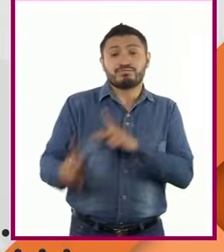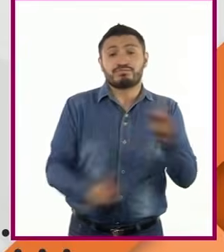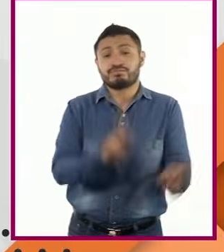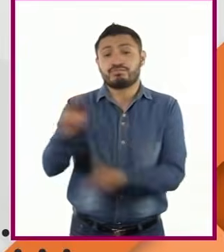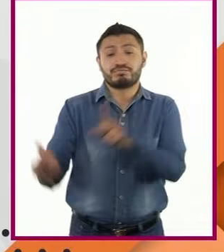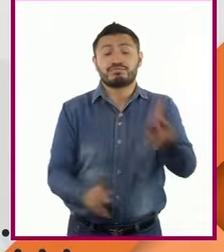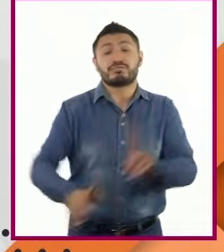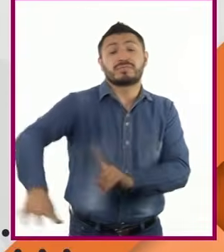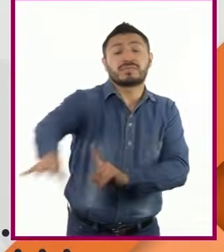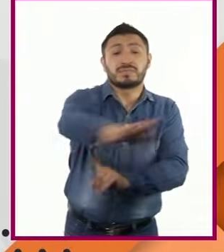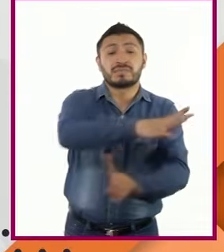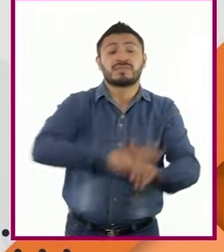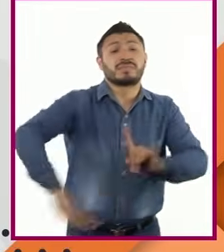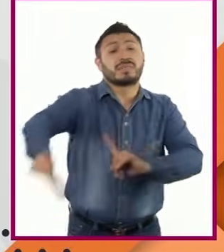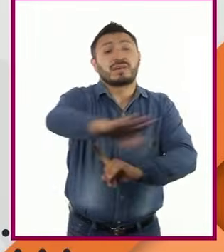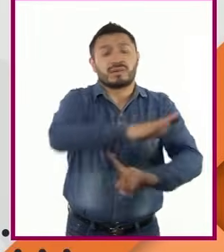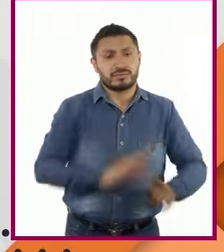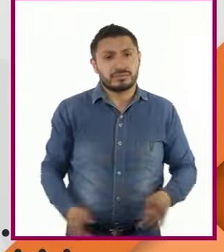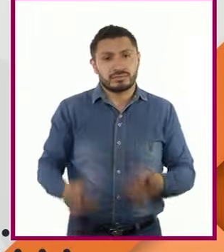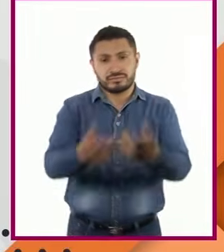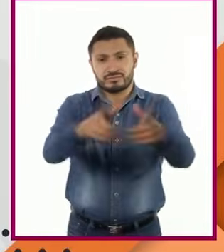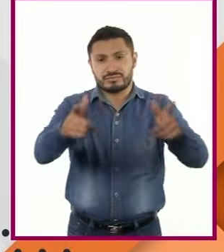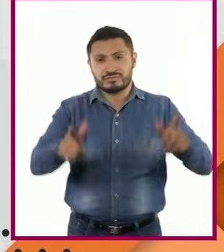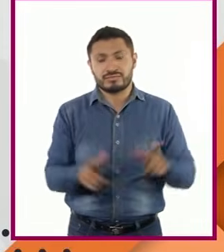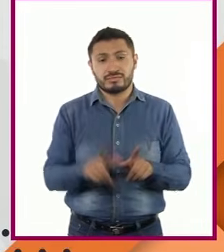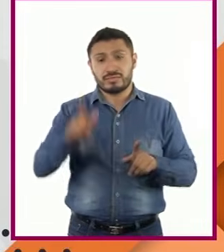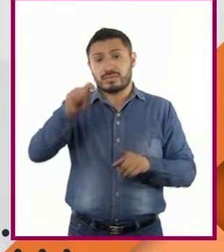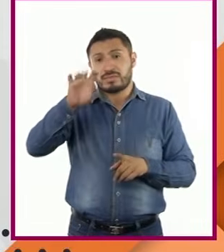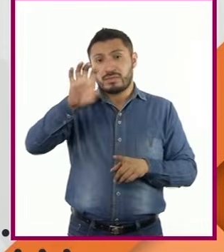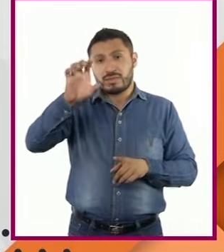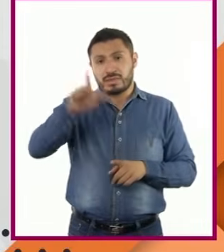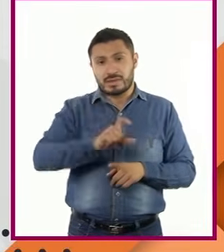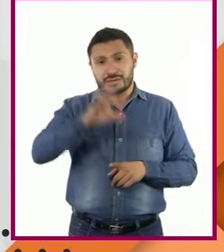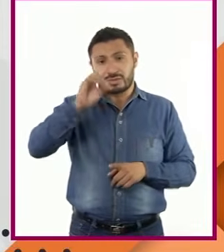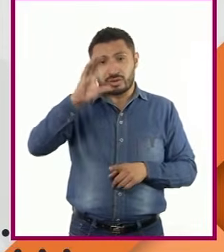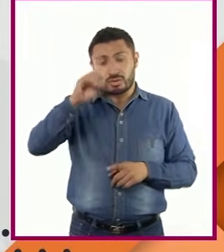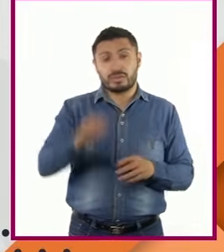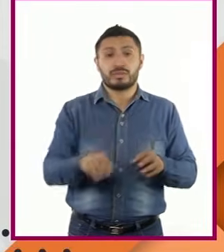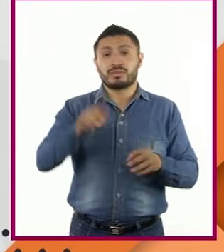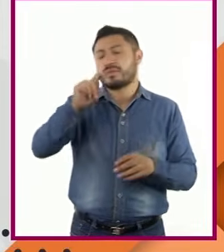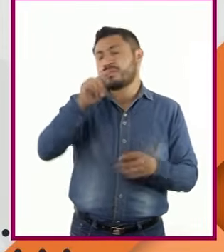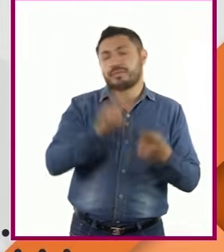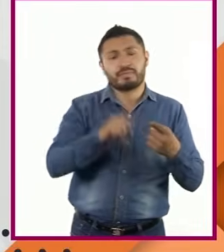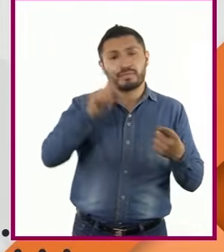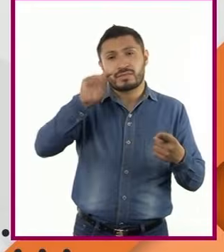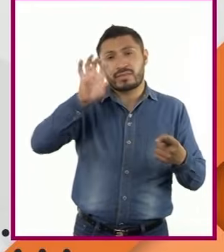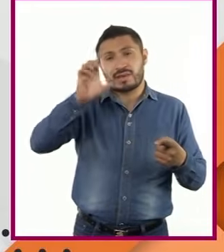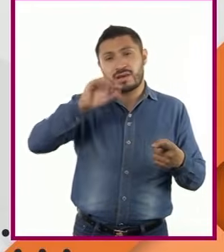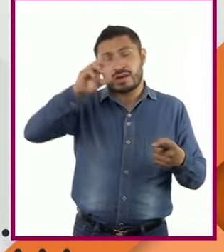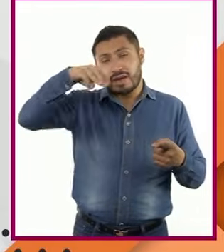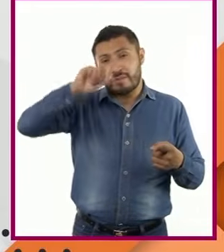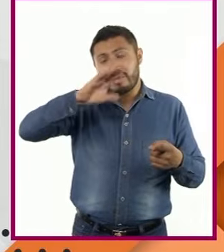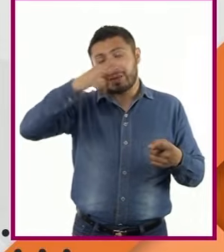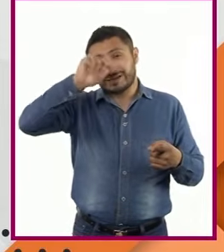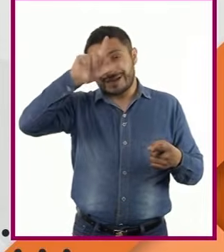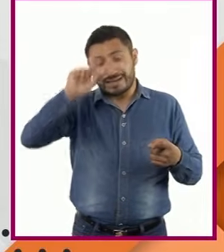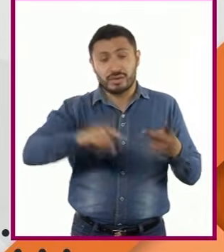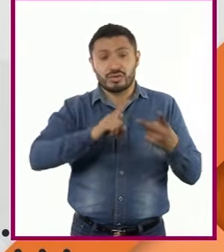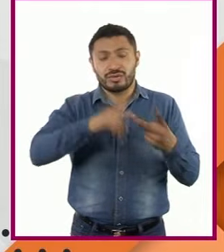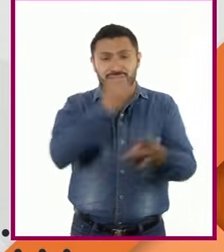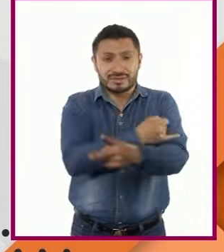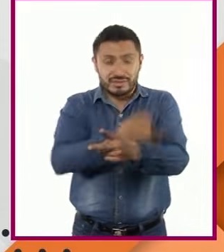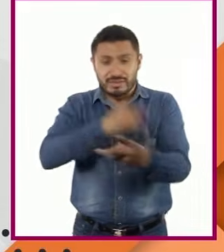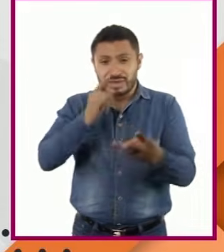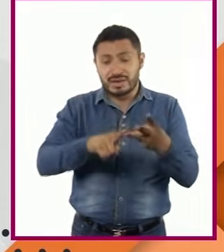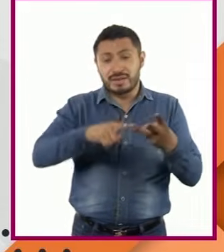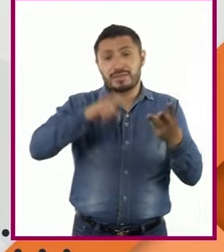poblaciones circundantes al lago de Texcoco, como Tecamachalco, Iztapalapa, Chalco,